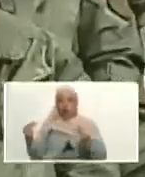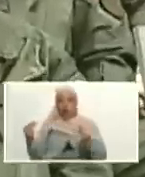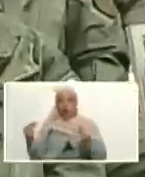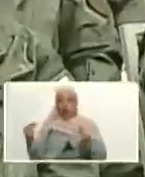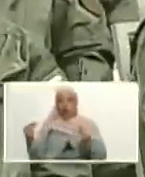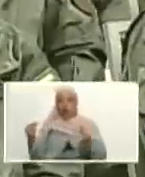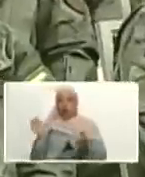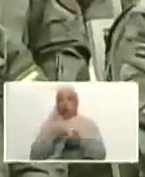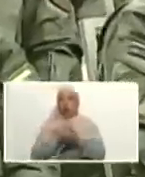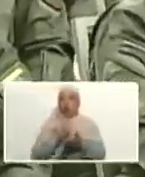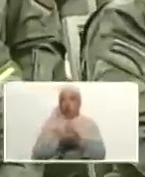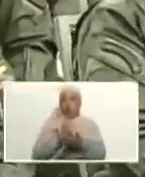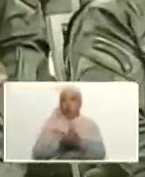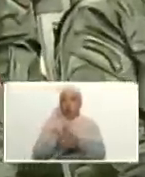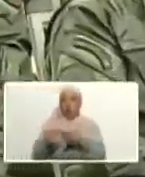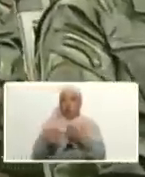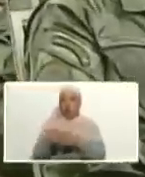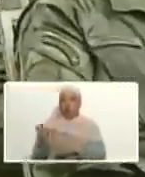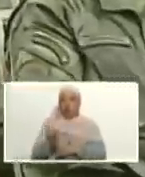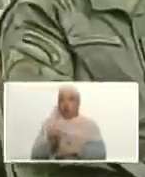la estabilidad del país,